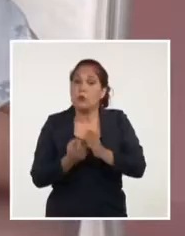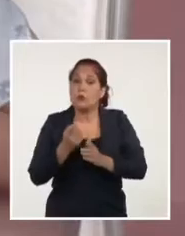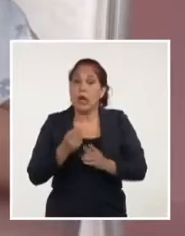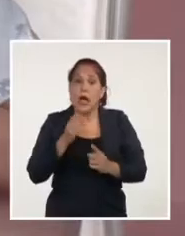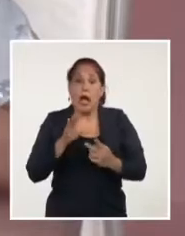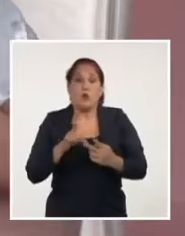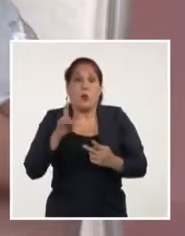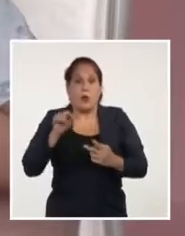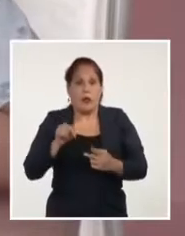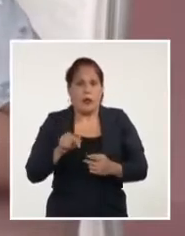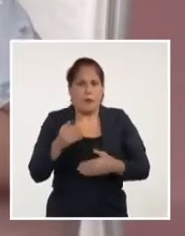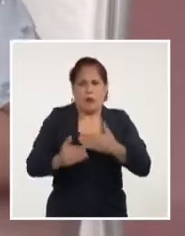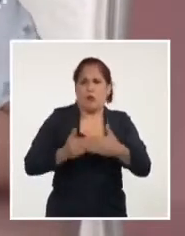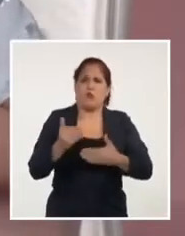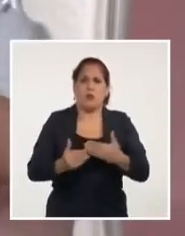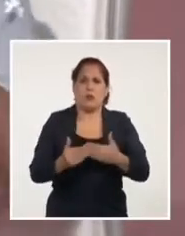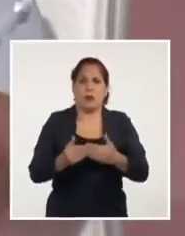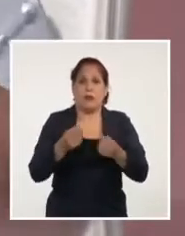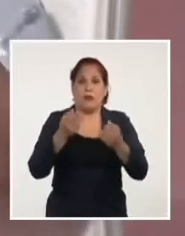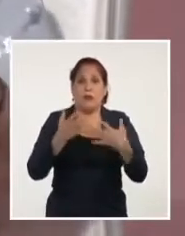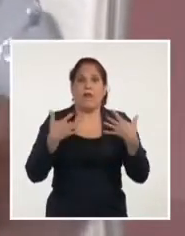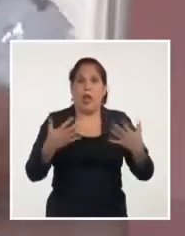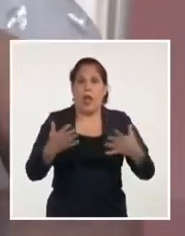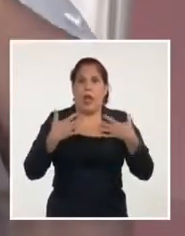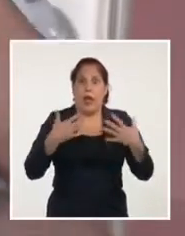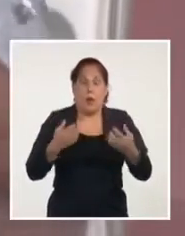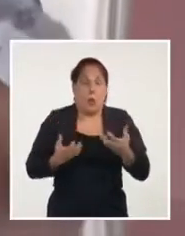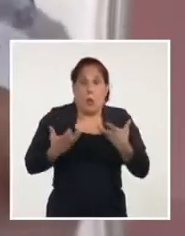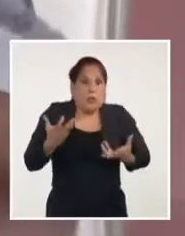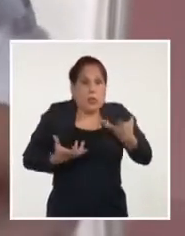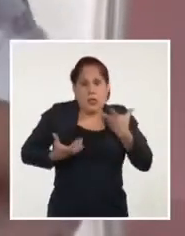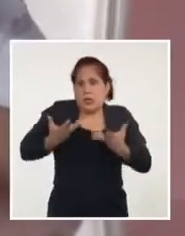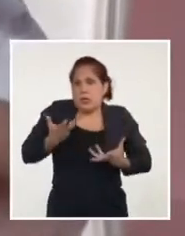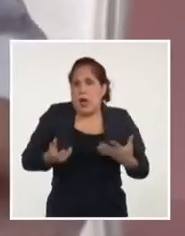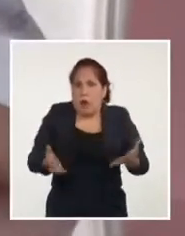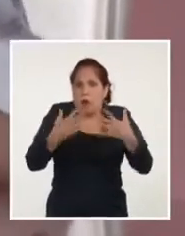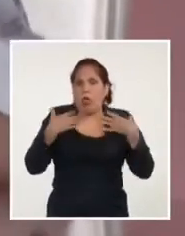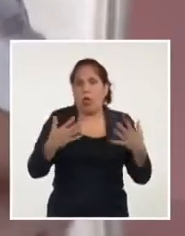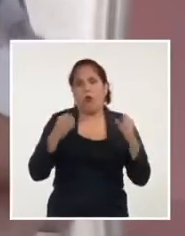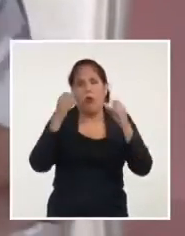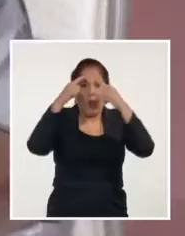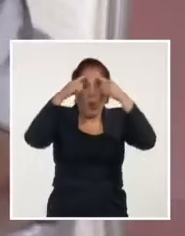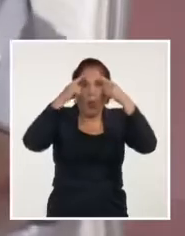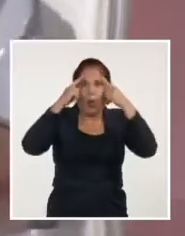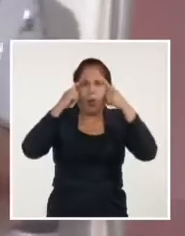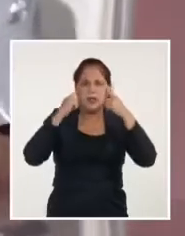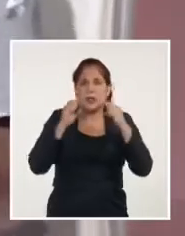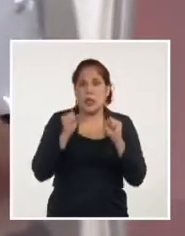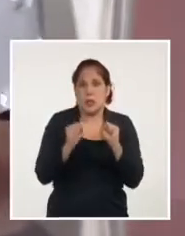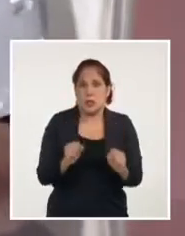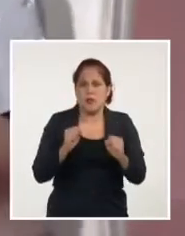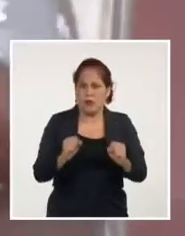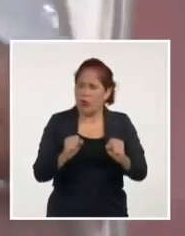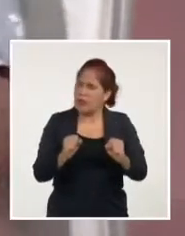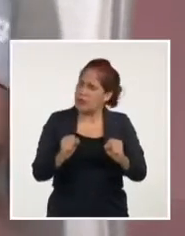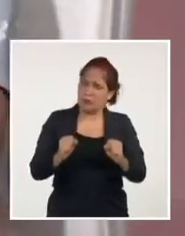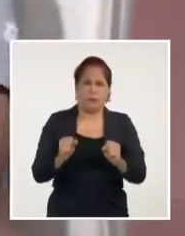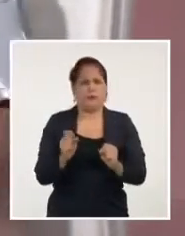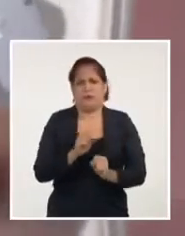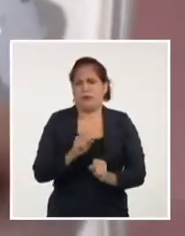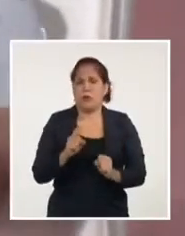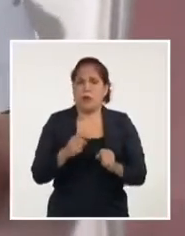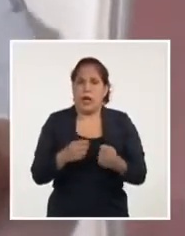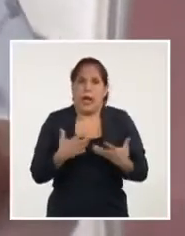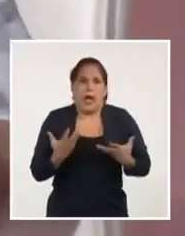Cuba se den sucesos casi siempre en el verano, porque el verano es el momento donde más calor hay en Cuba climatológicamente, donde además